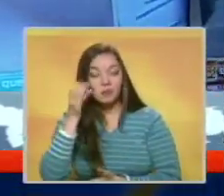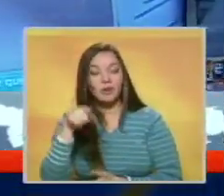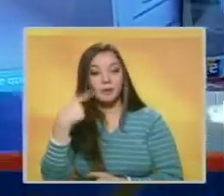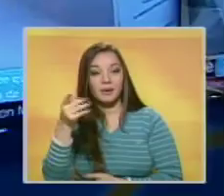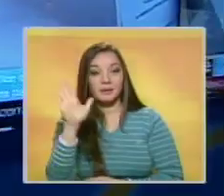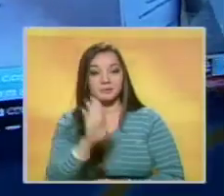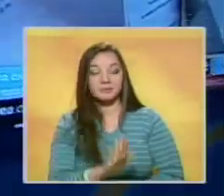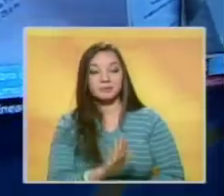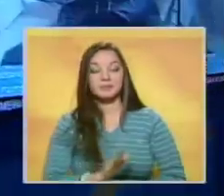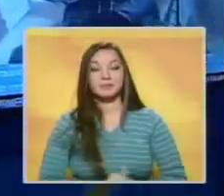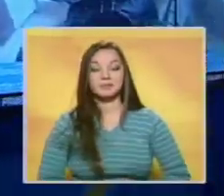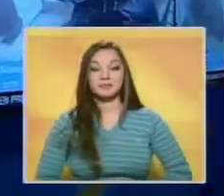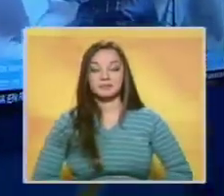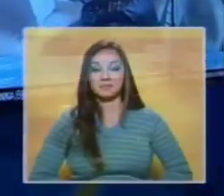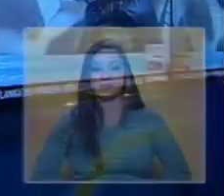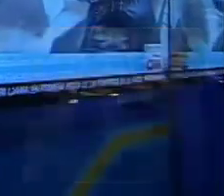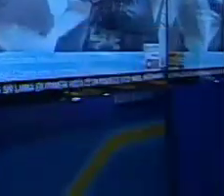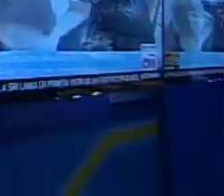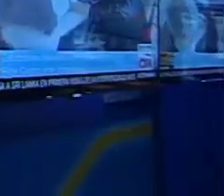breve.